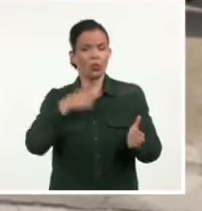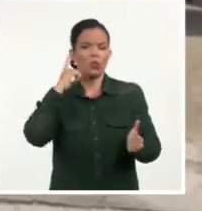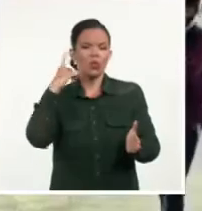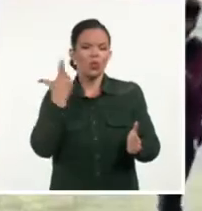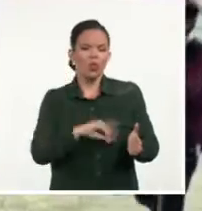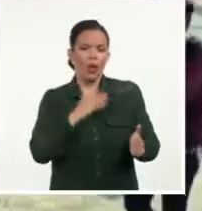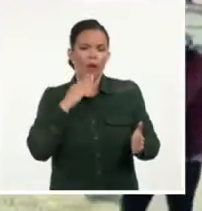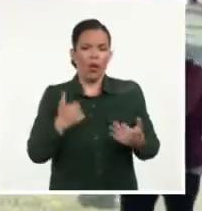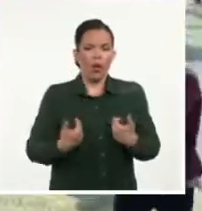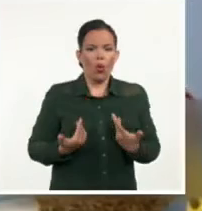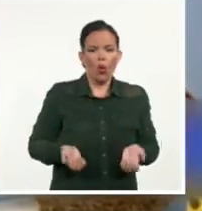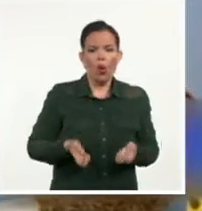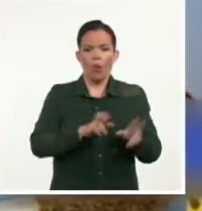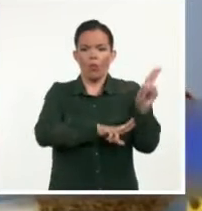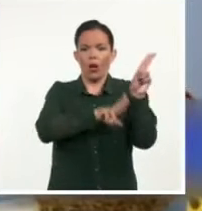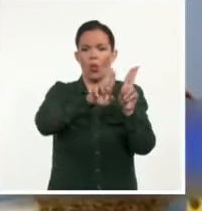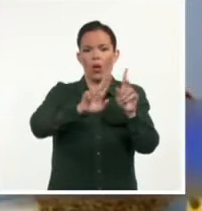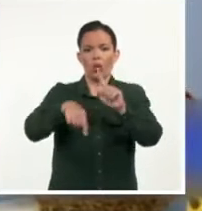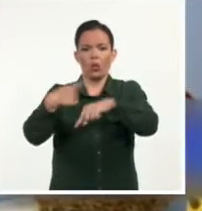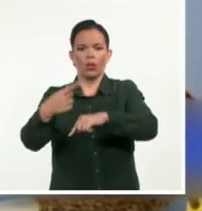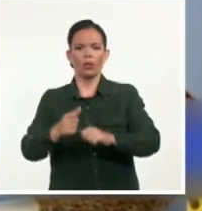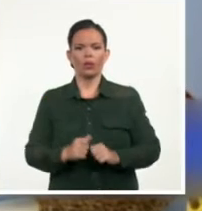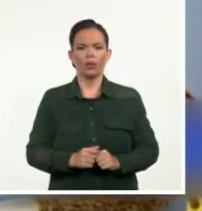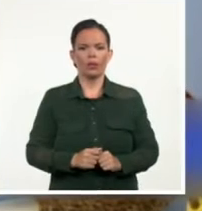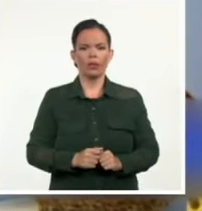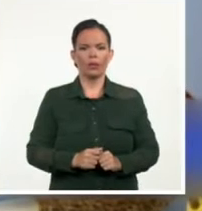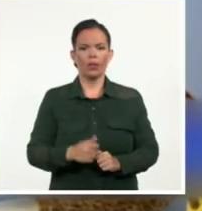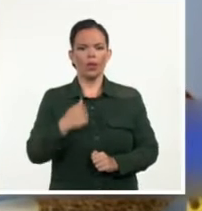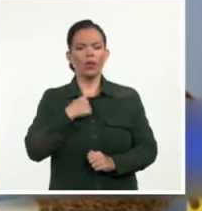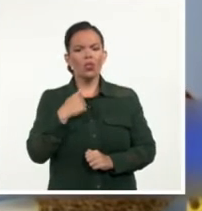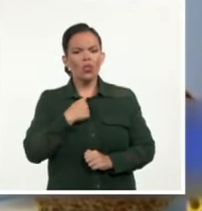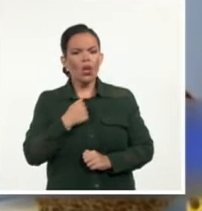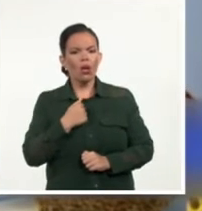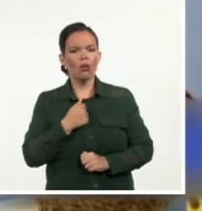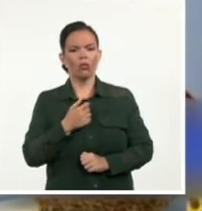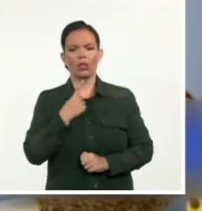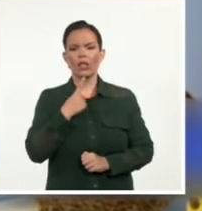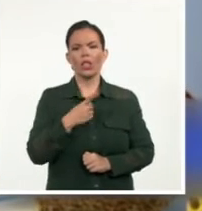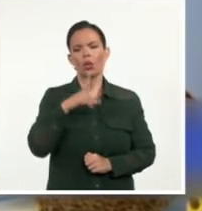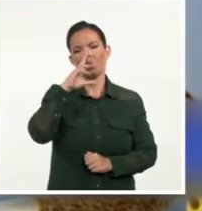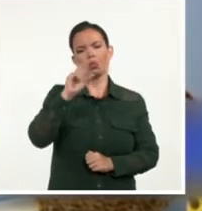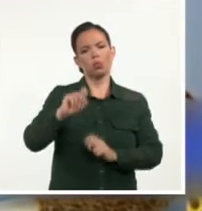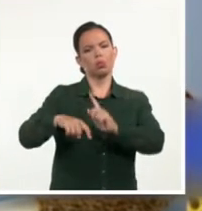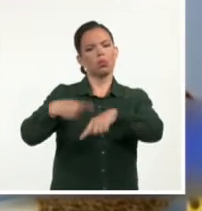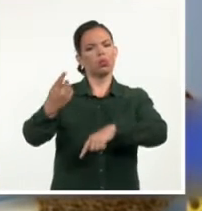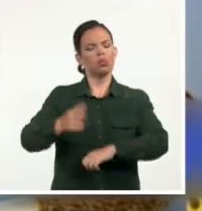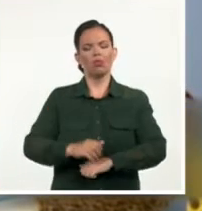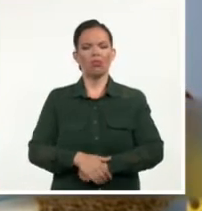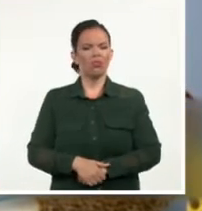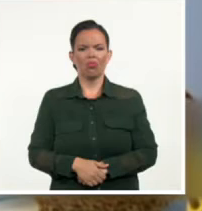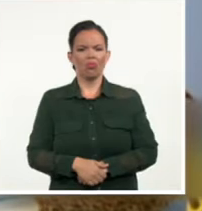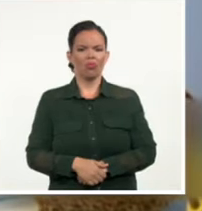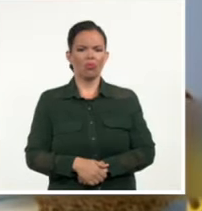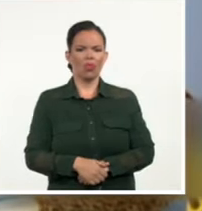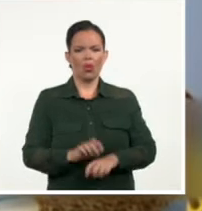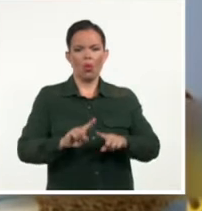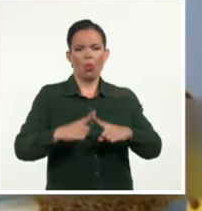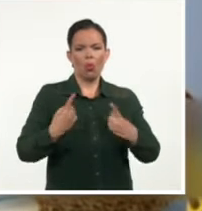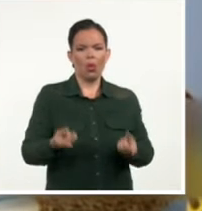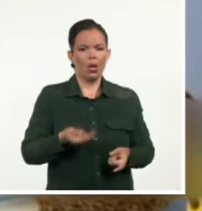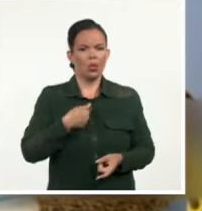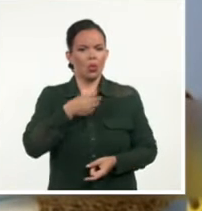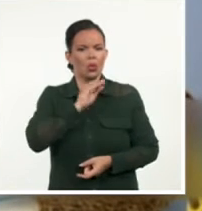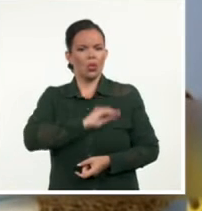postura ganadora. Yo voto rechazo principalmente porque siento que si bien es cierto, generar una